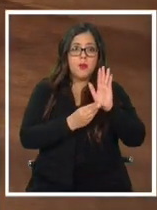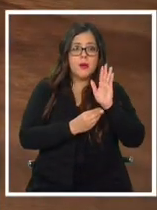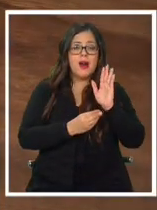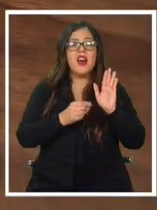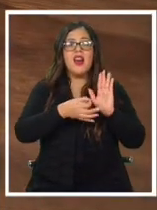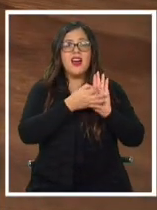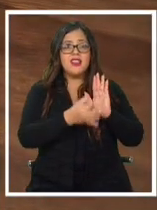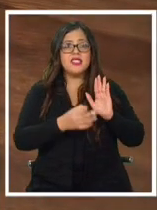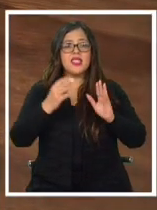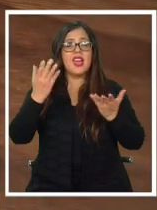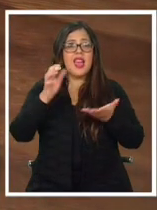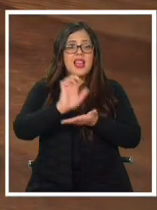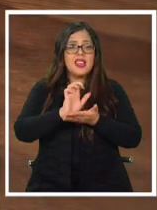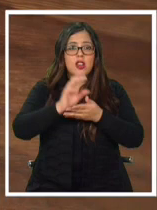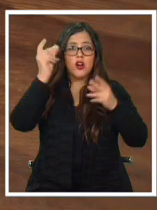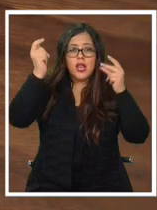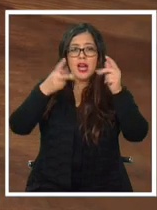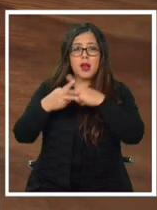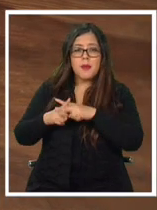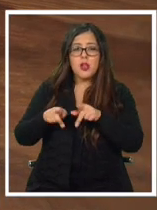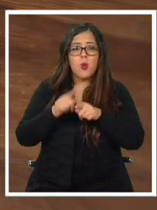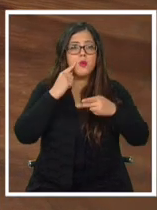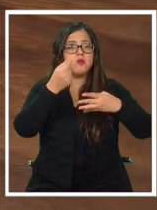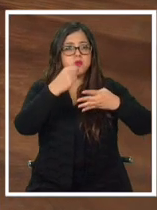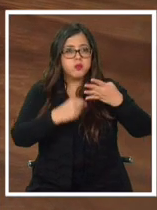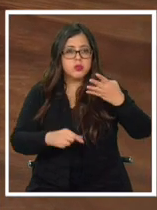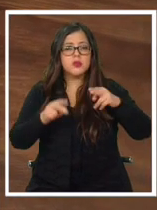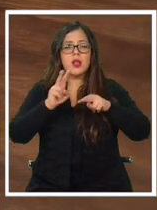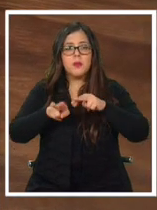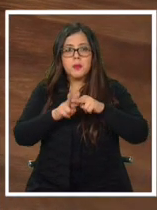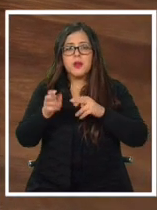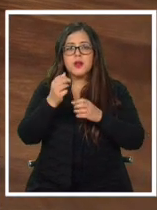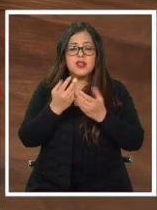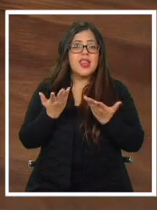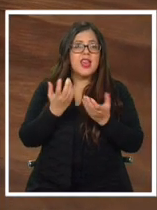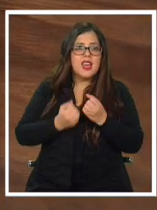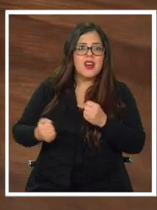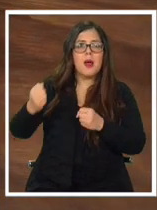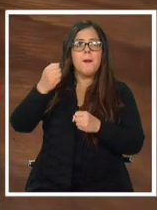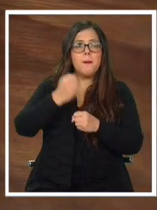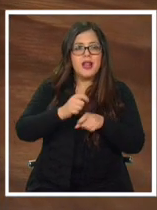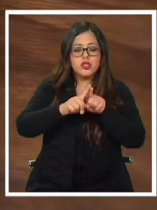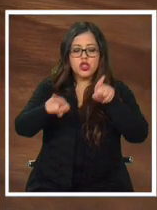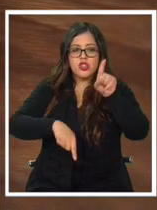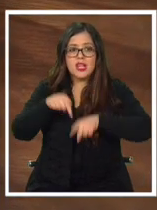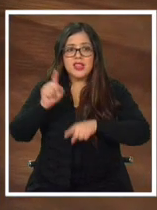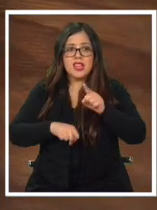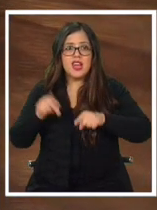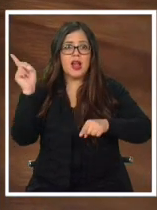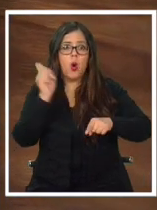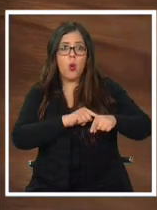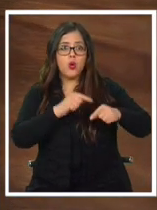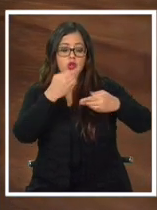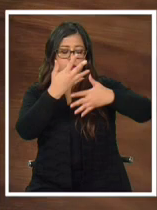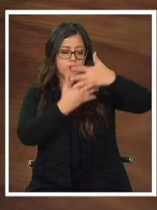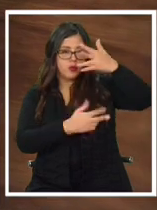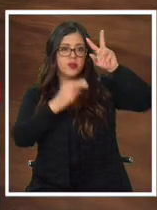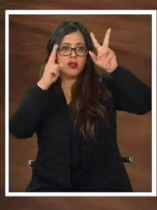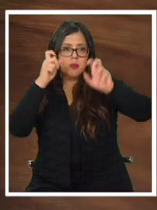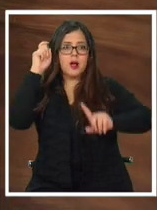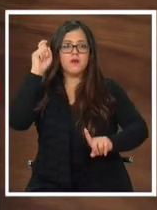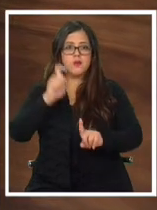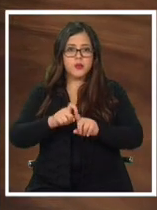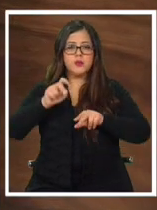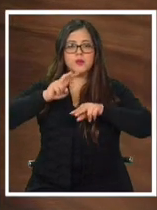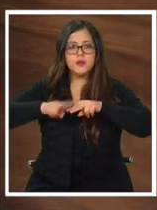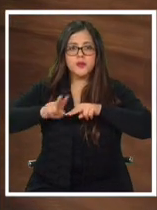que el Estado creará instrumentos para el catastro, reparación y restitución de tierras, último punto planteado como el mecanismo preferente